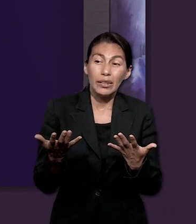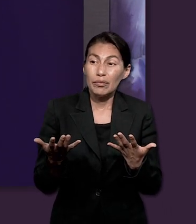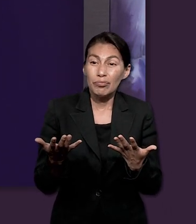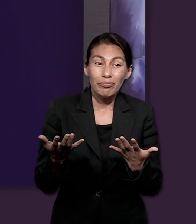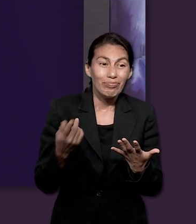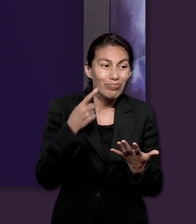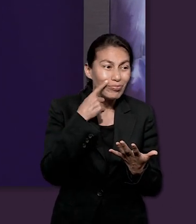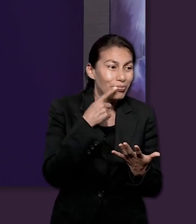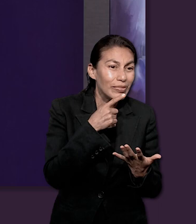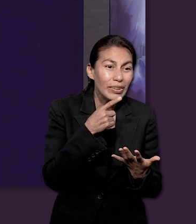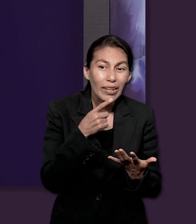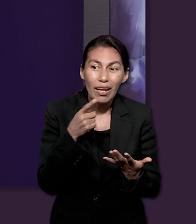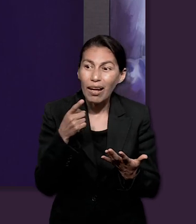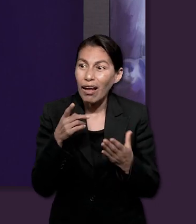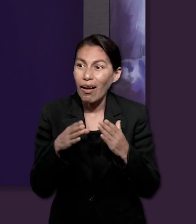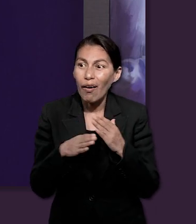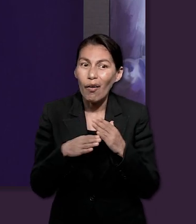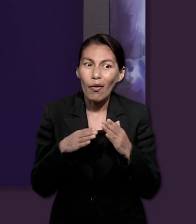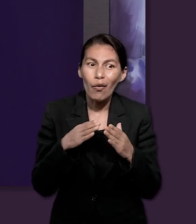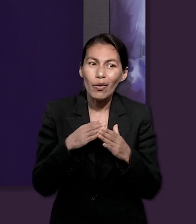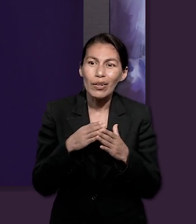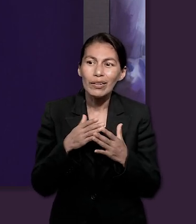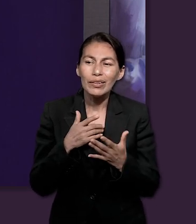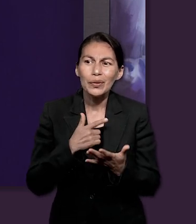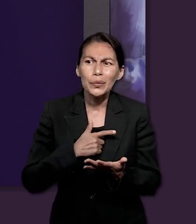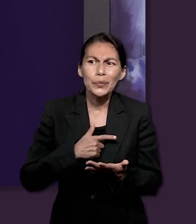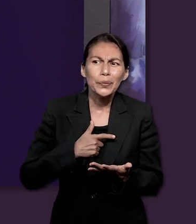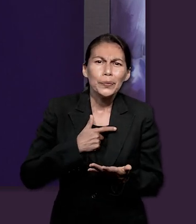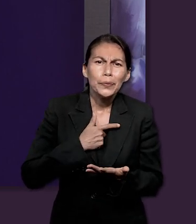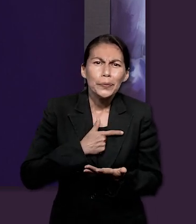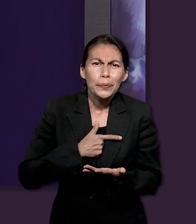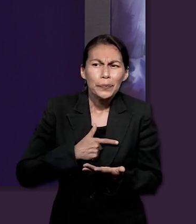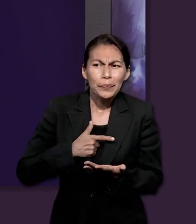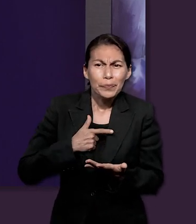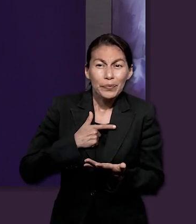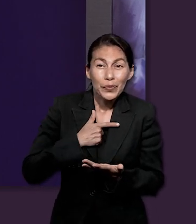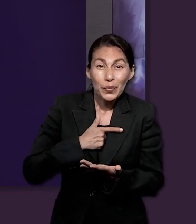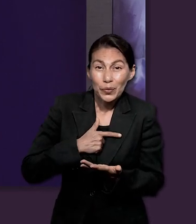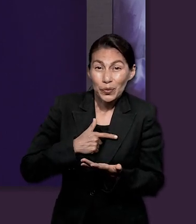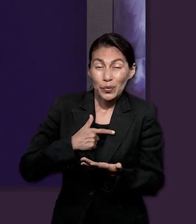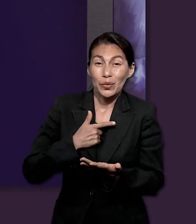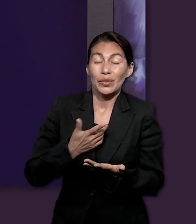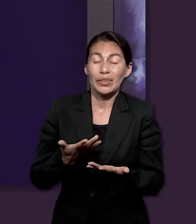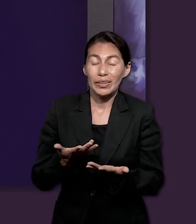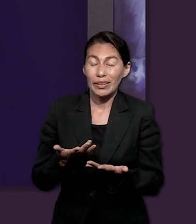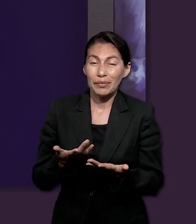a aquellas cosas con otra mirada, con una mirada